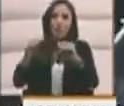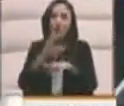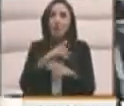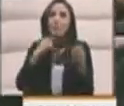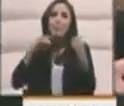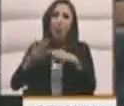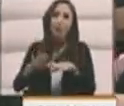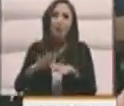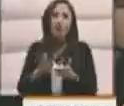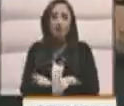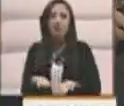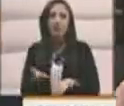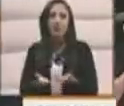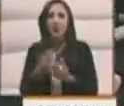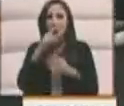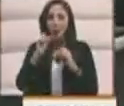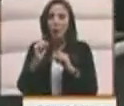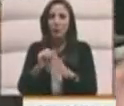Por una parte,